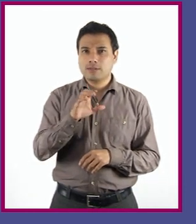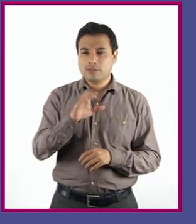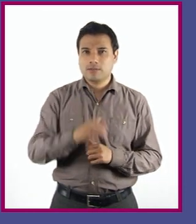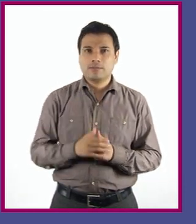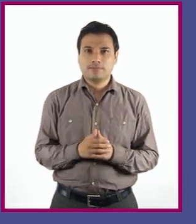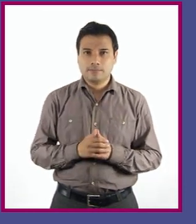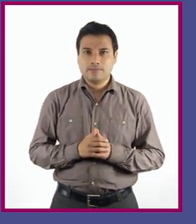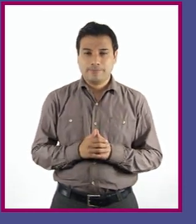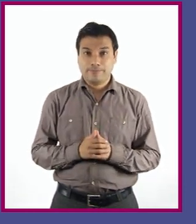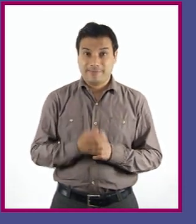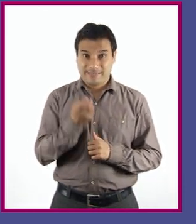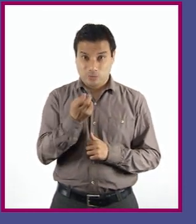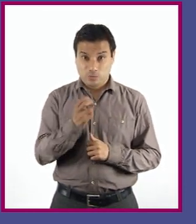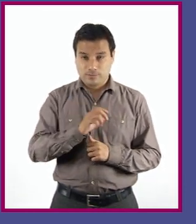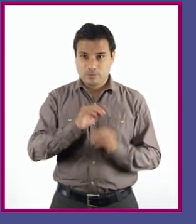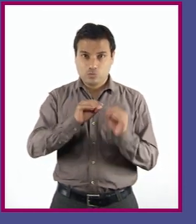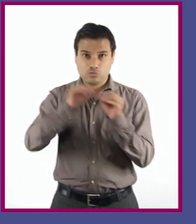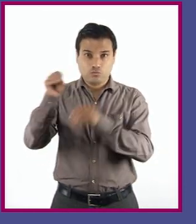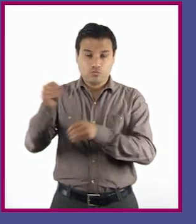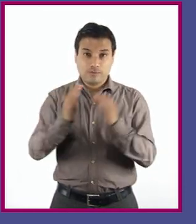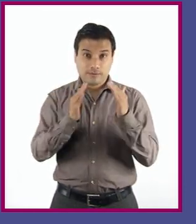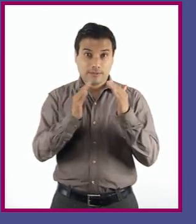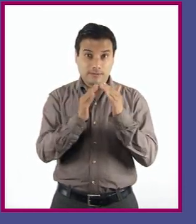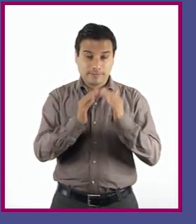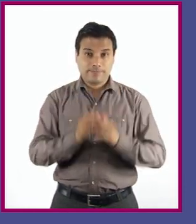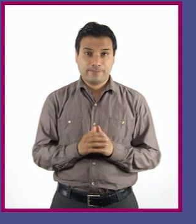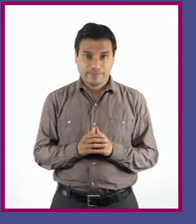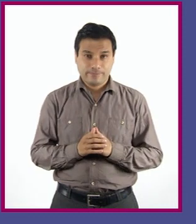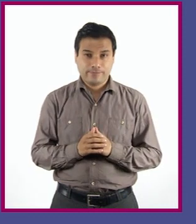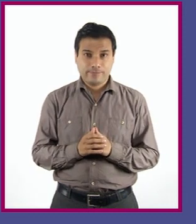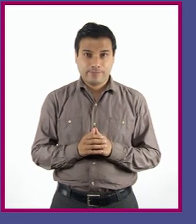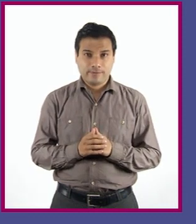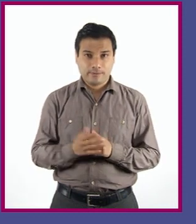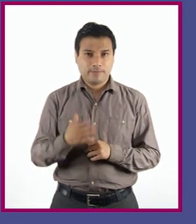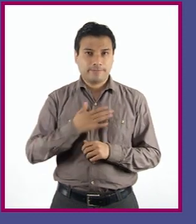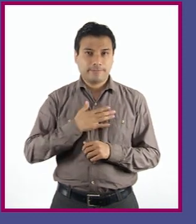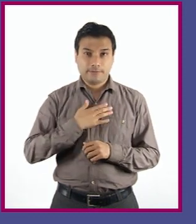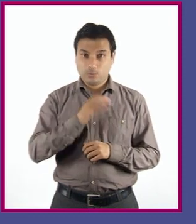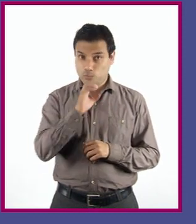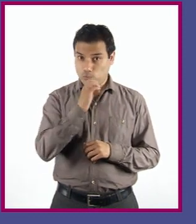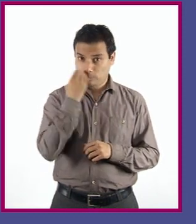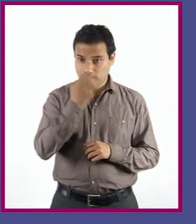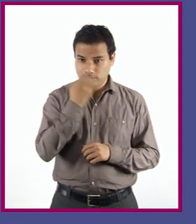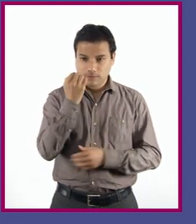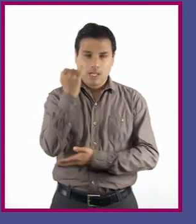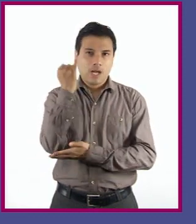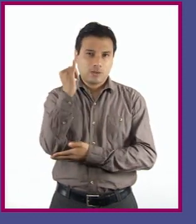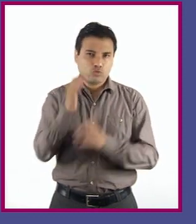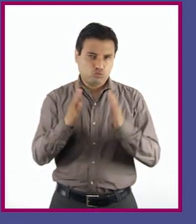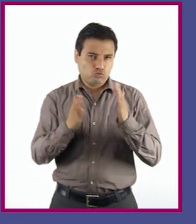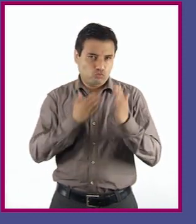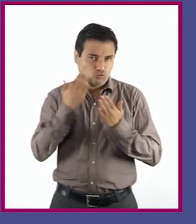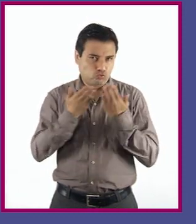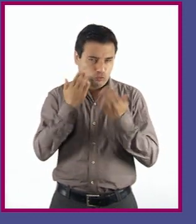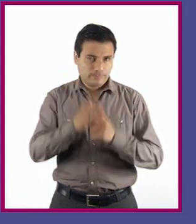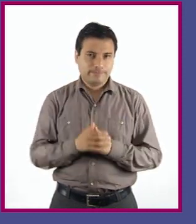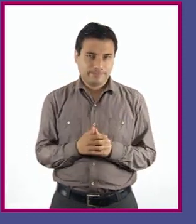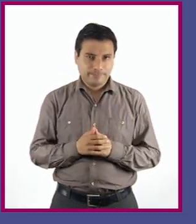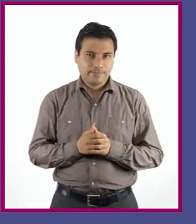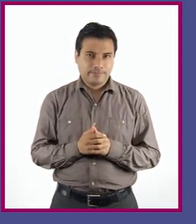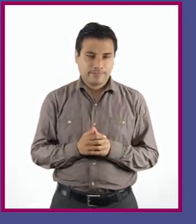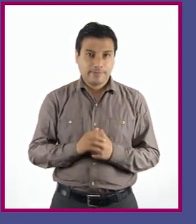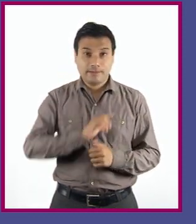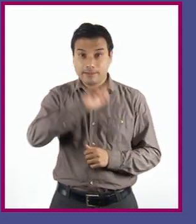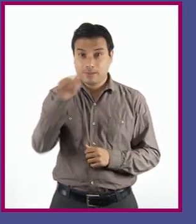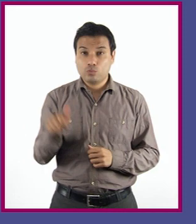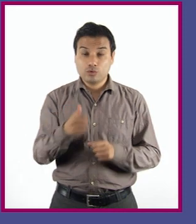fui establecida allí, que empezó mi vida escolar en el jardín de niños, luego en la primaria,